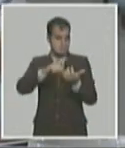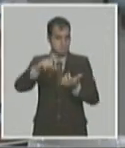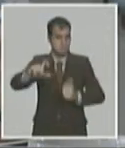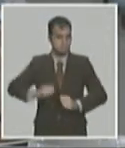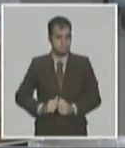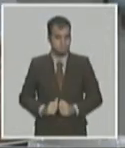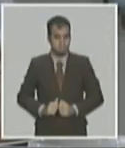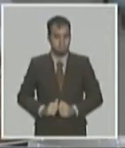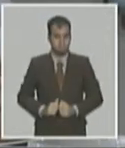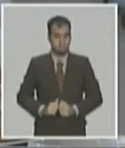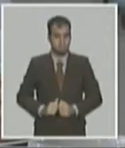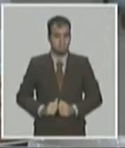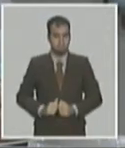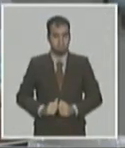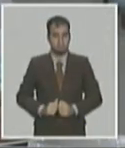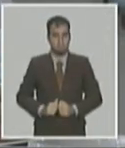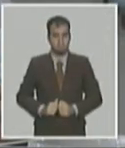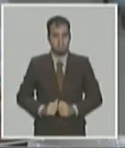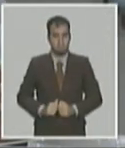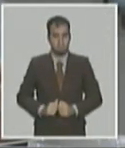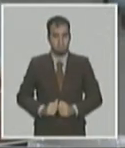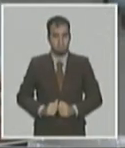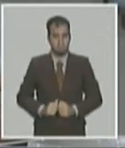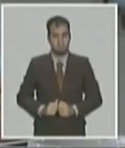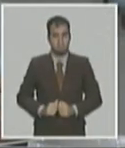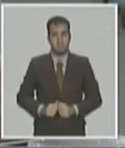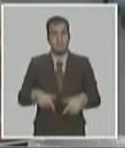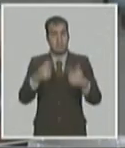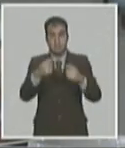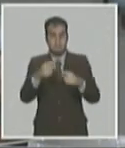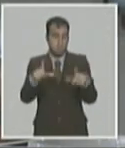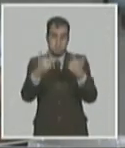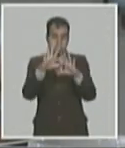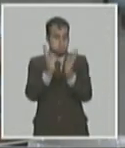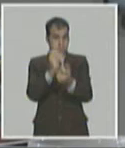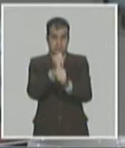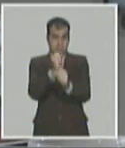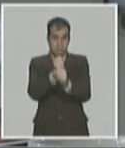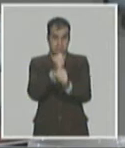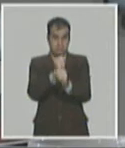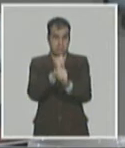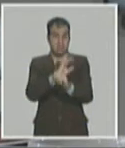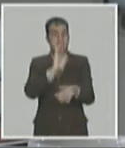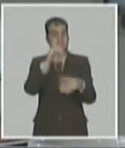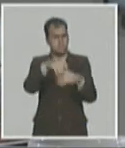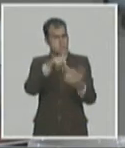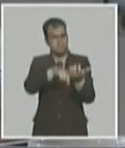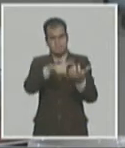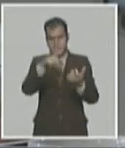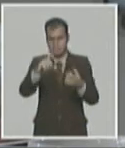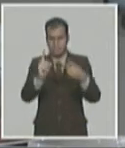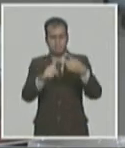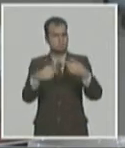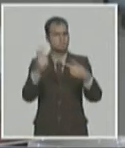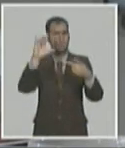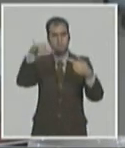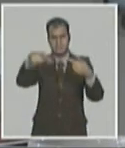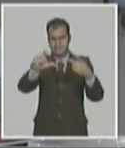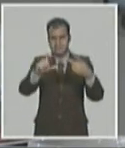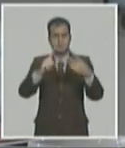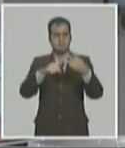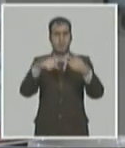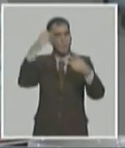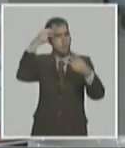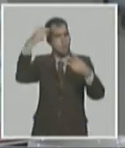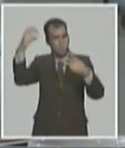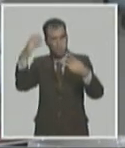una verdadera herramienta del trabajo del partido, del gobierno, del Estado, de la Unión de Jóvenes Comunistas y de las